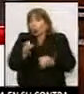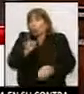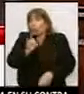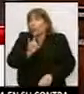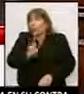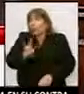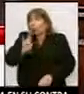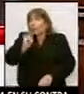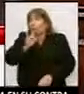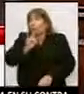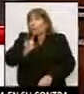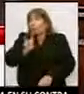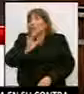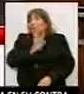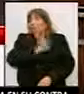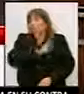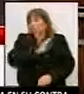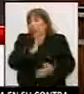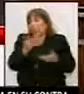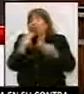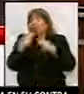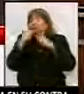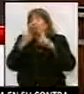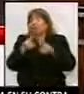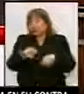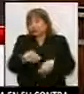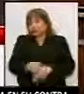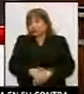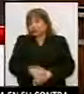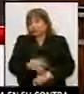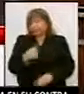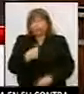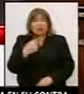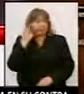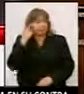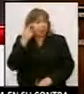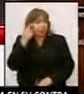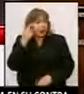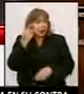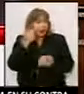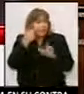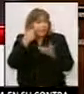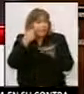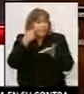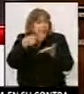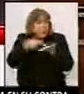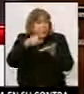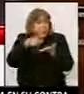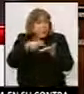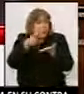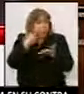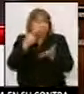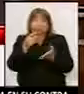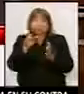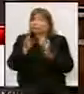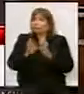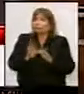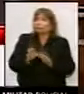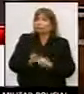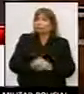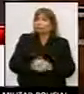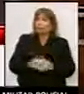utilizados eficazmente para tener resultados. Yo solamente quisiera hacerle una observación a la parte